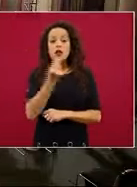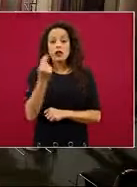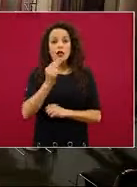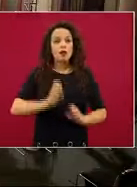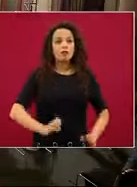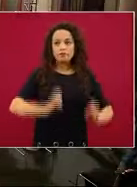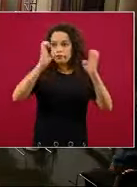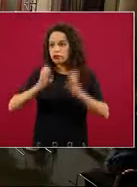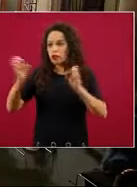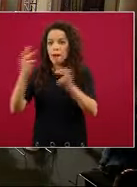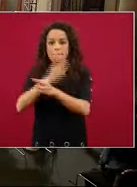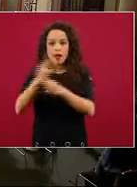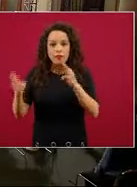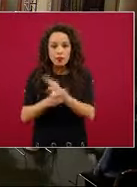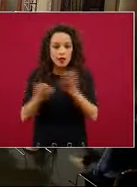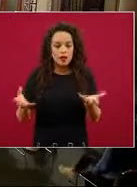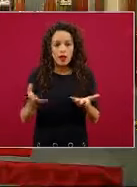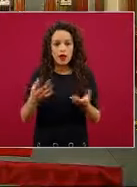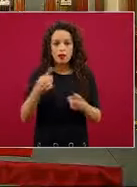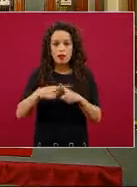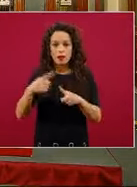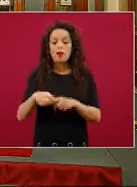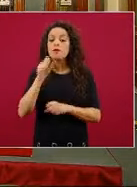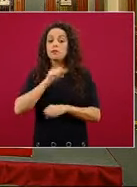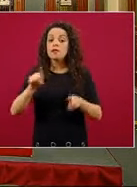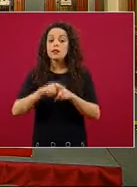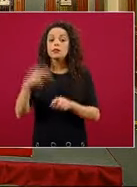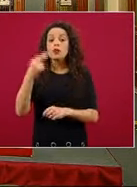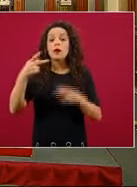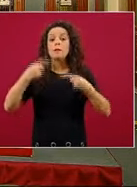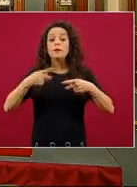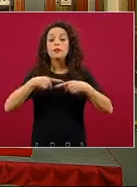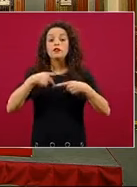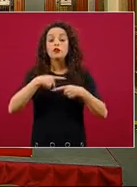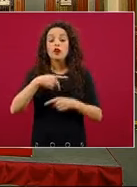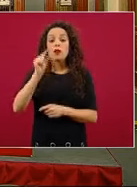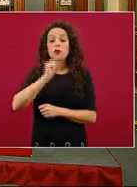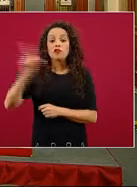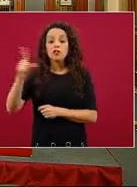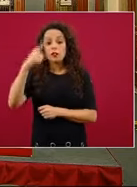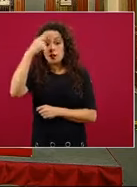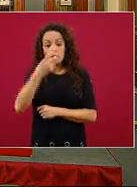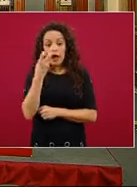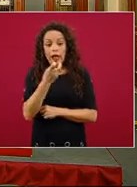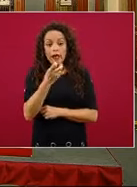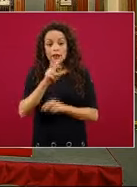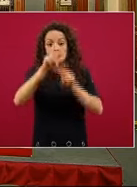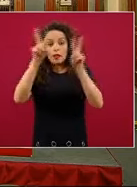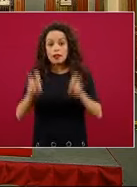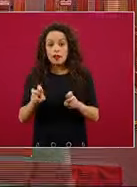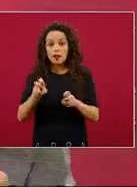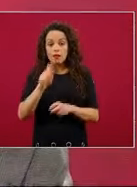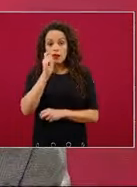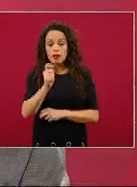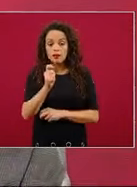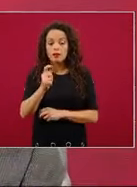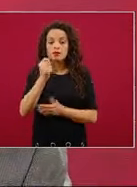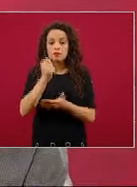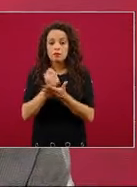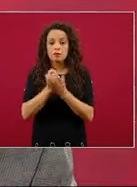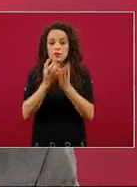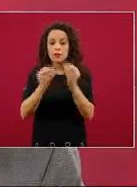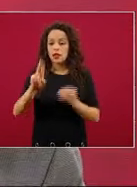infraestructura y equipamiento, se requieren personas profesionales del campo de la rehabilitación. Y cuando hablamos de rehabilitación pulmonar, es personal